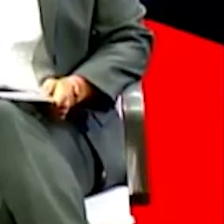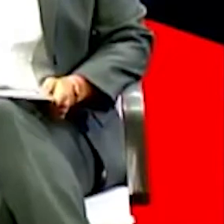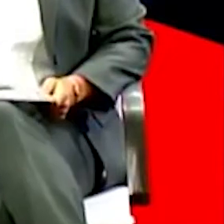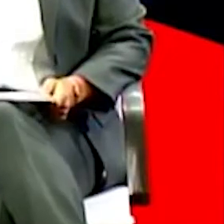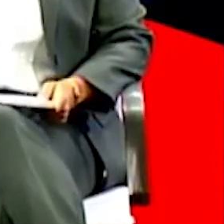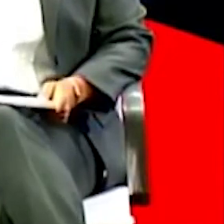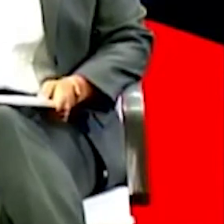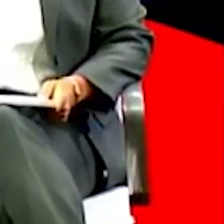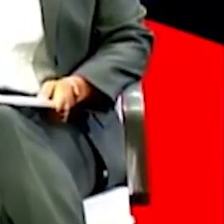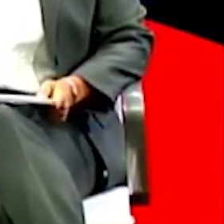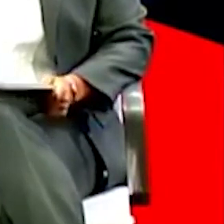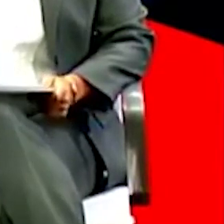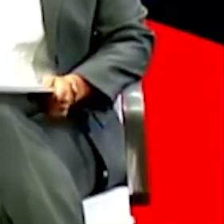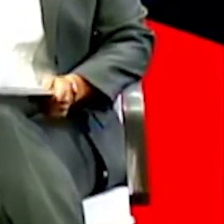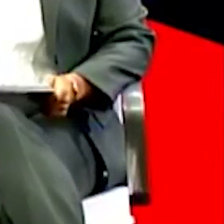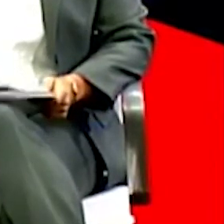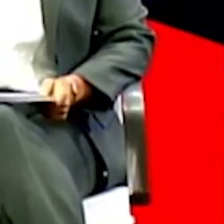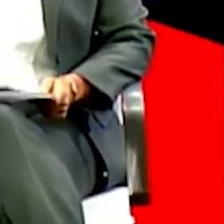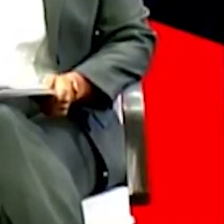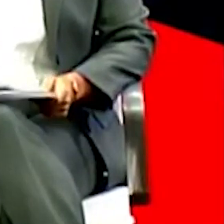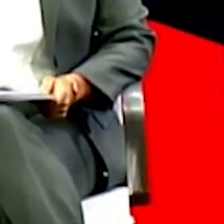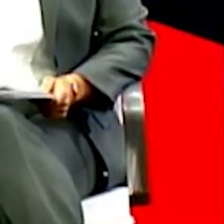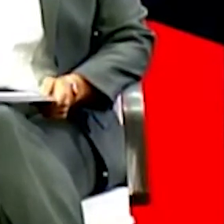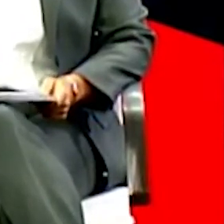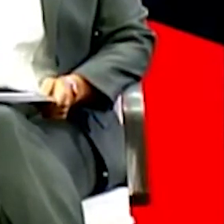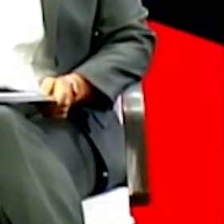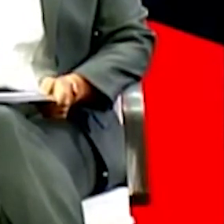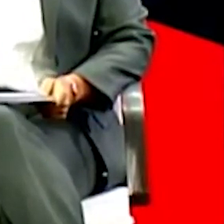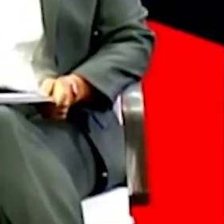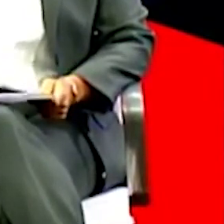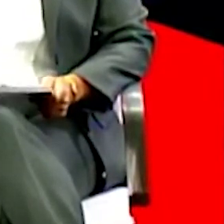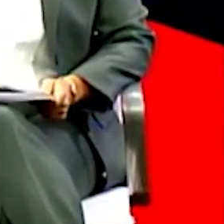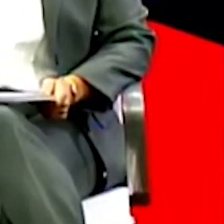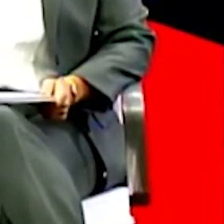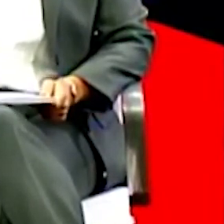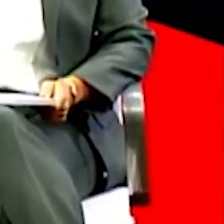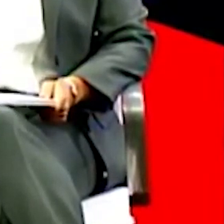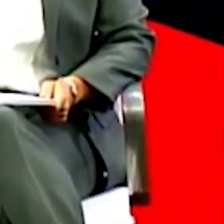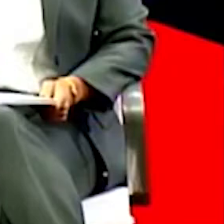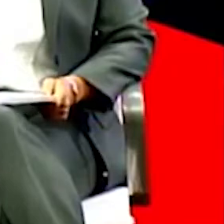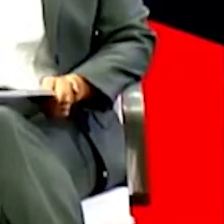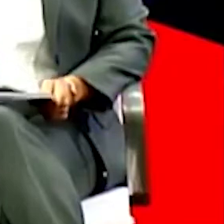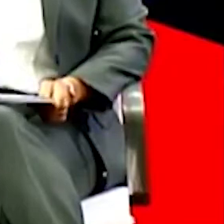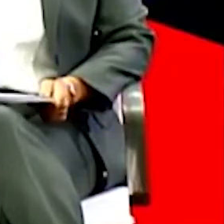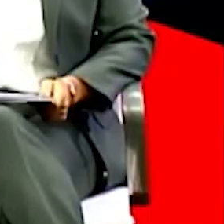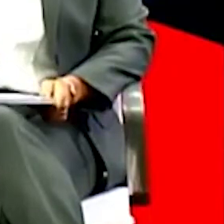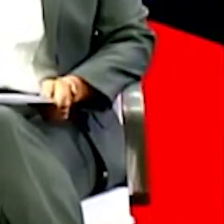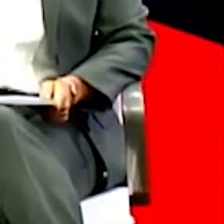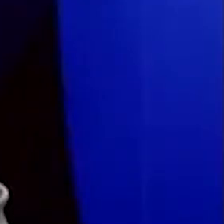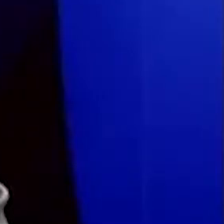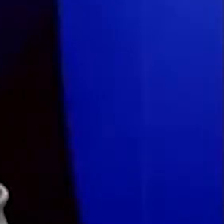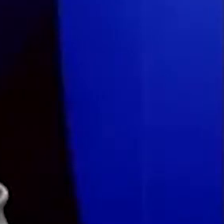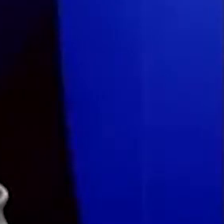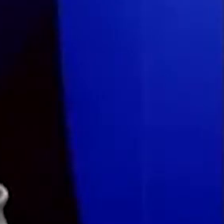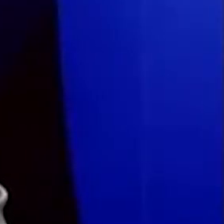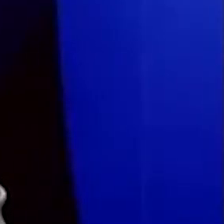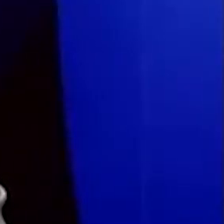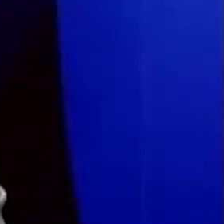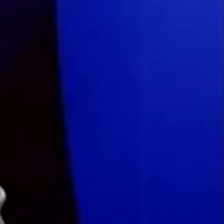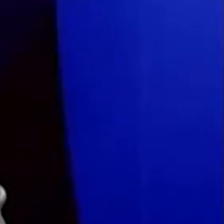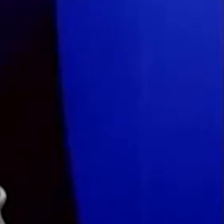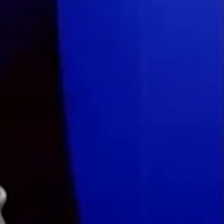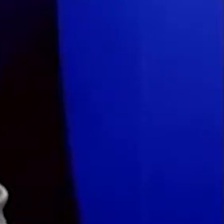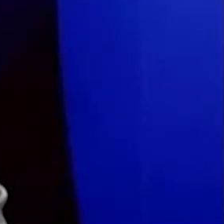Hace 2 meses la ciudadanía habló en las urnas y escogió 2 candidatos que disputarán